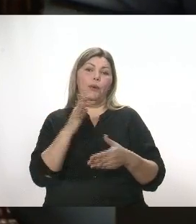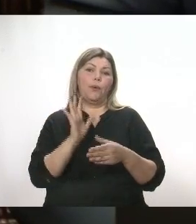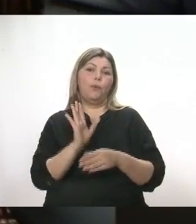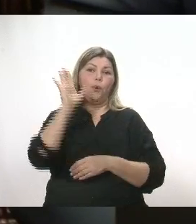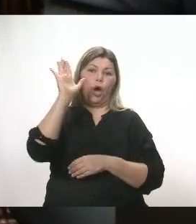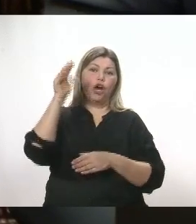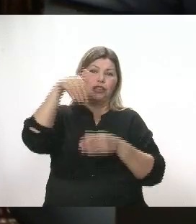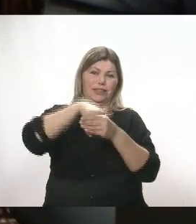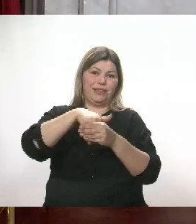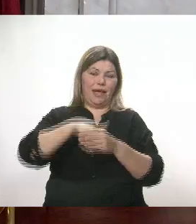Gracias, Presidente.